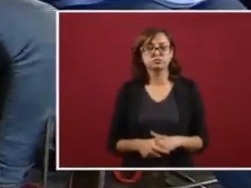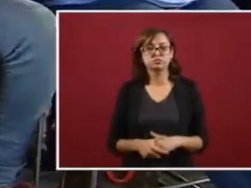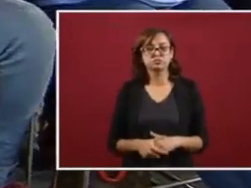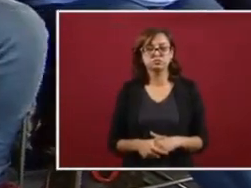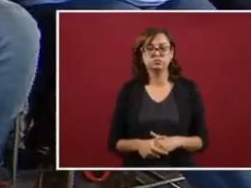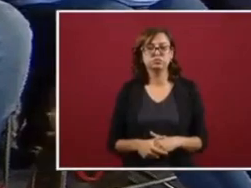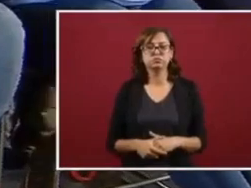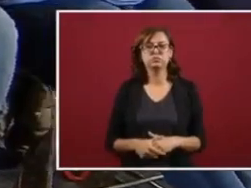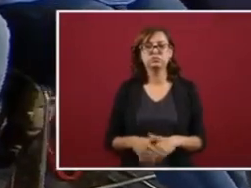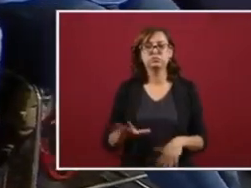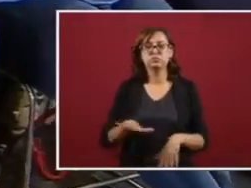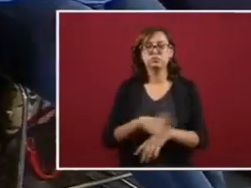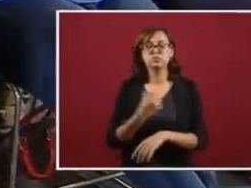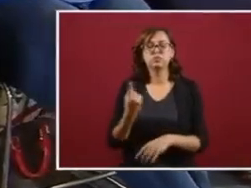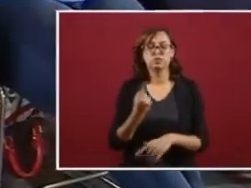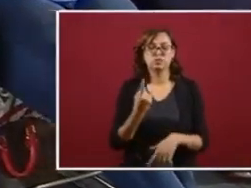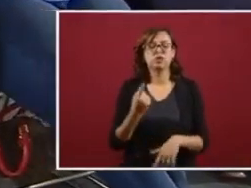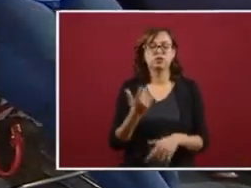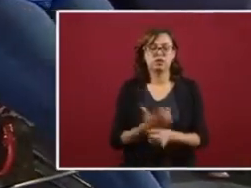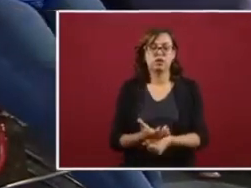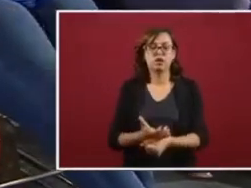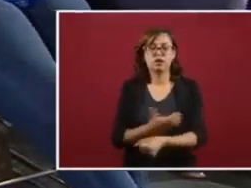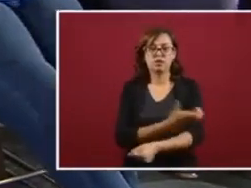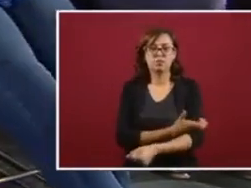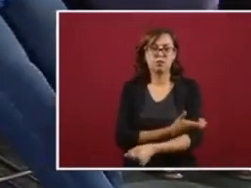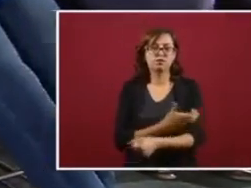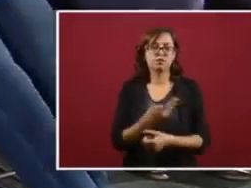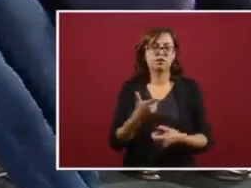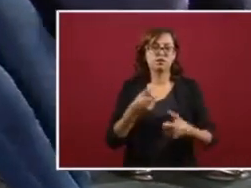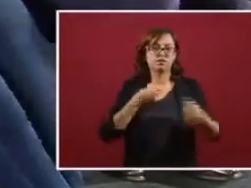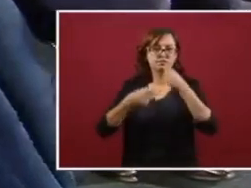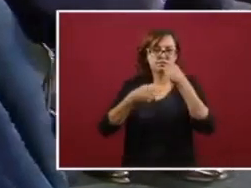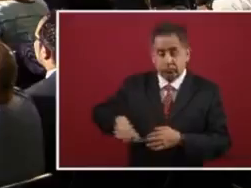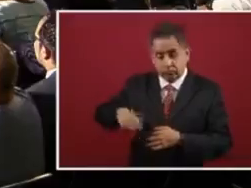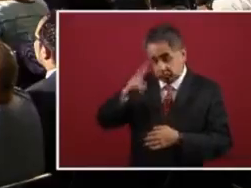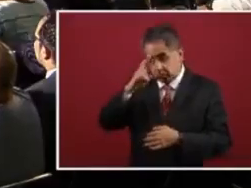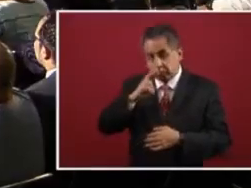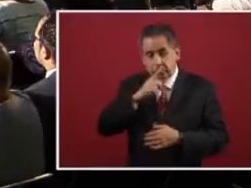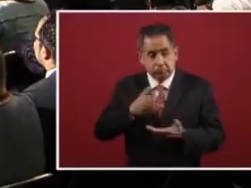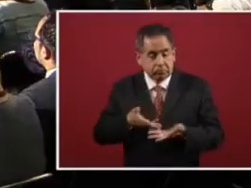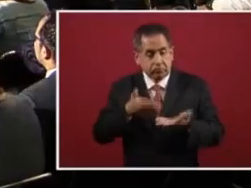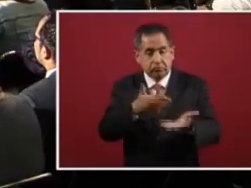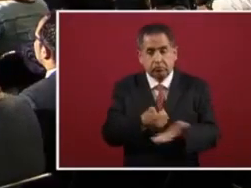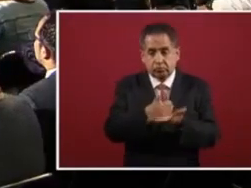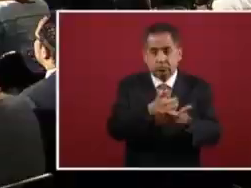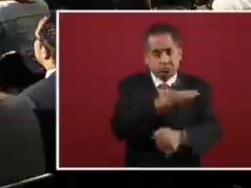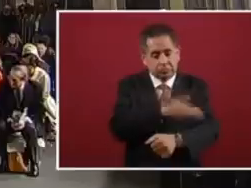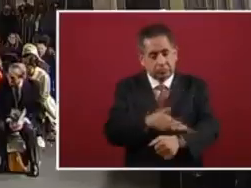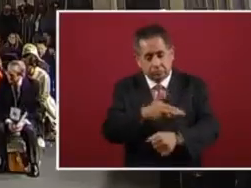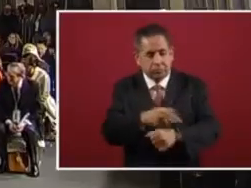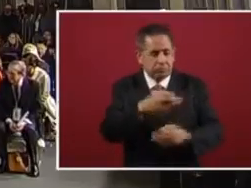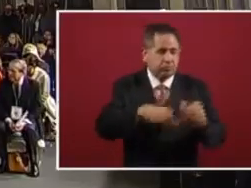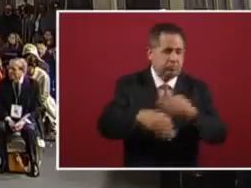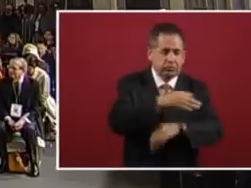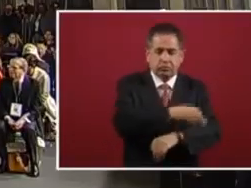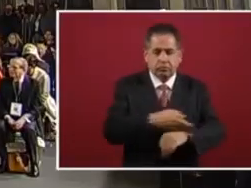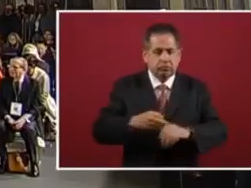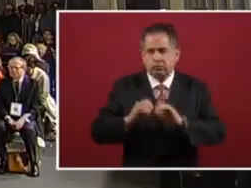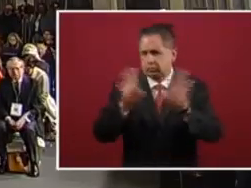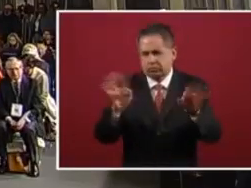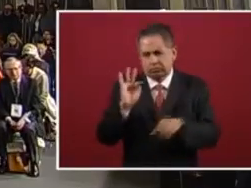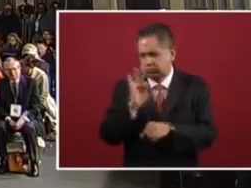que a él corresponde, solo pueden hacer un exhorto a la familia a que hagan una tregua en sus diferencias para que se le pueda rendir homenaje al cantante.